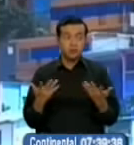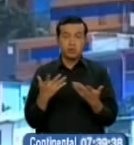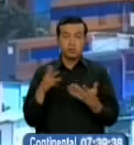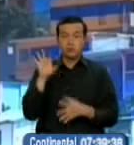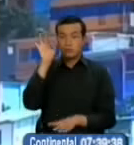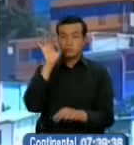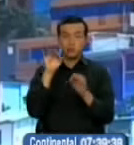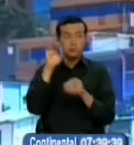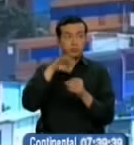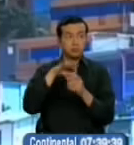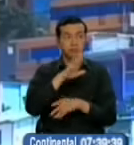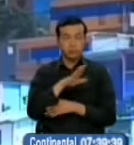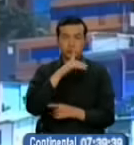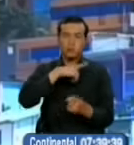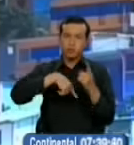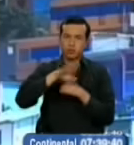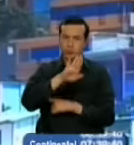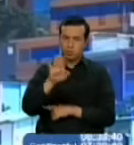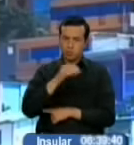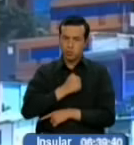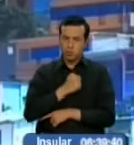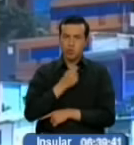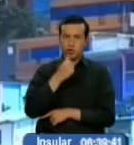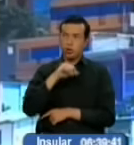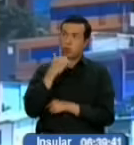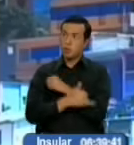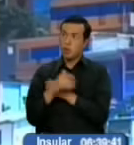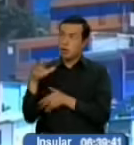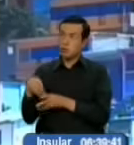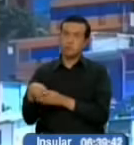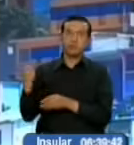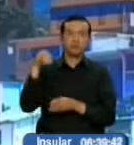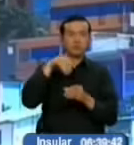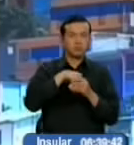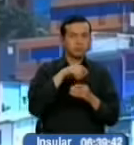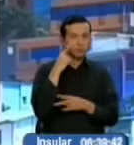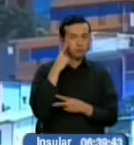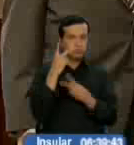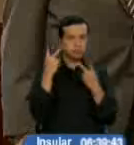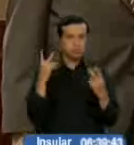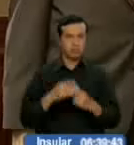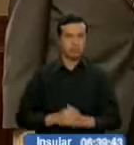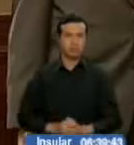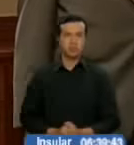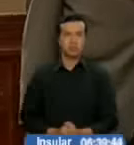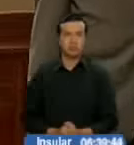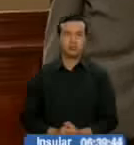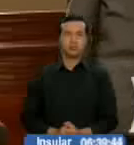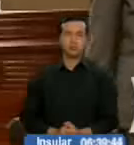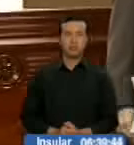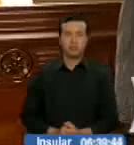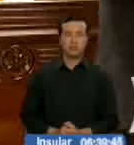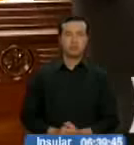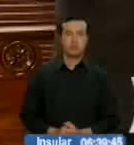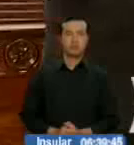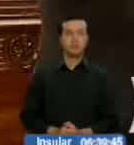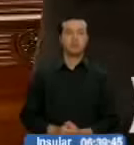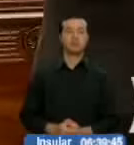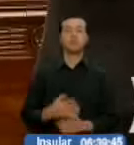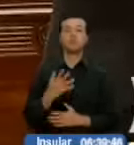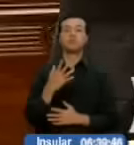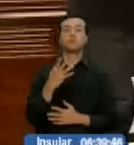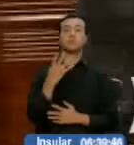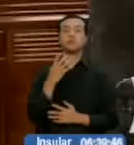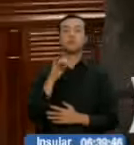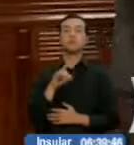elección popular retornen sus inversiones en paraísos fiscales. Veamos. El pasado 14 de julio, el secretario jurídico